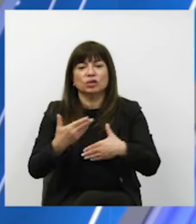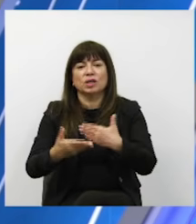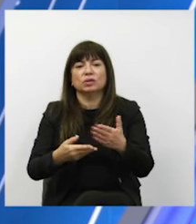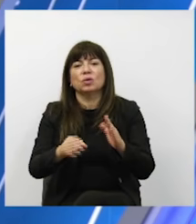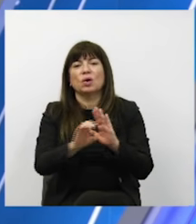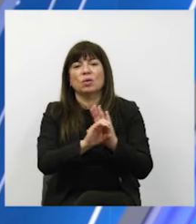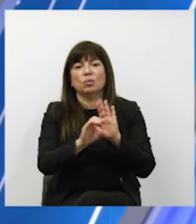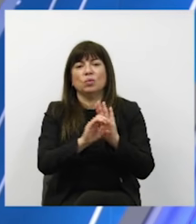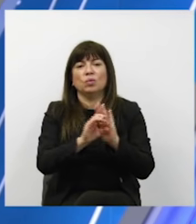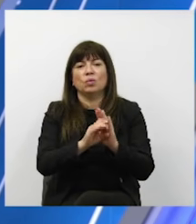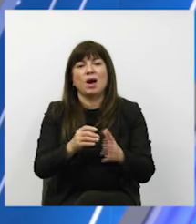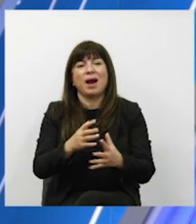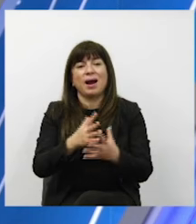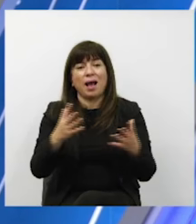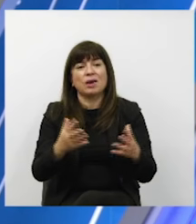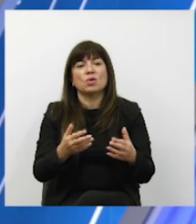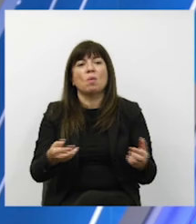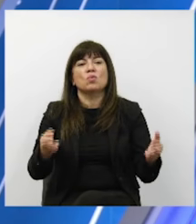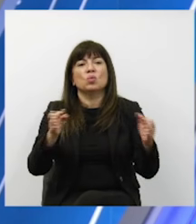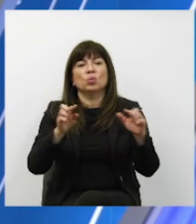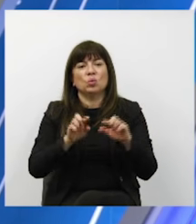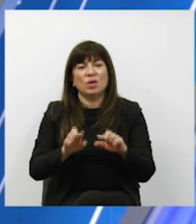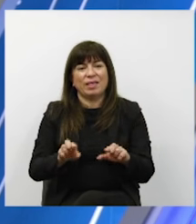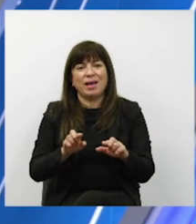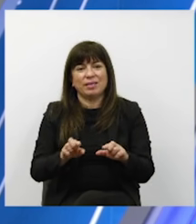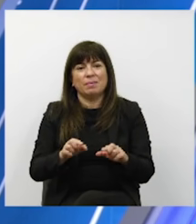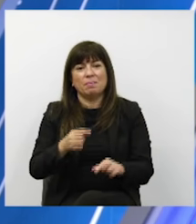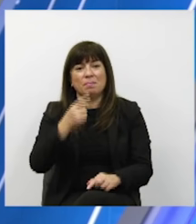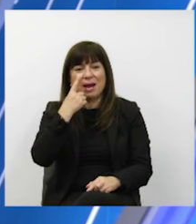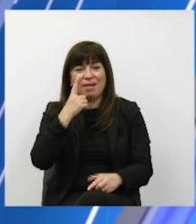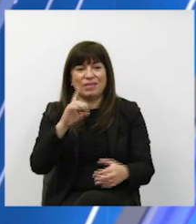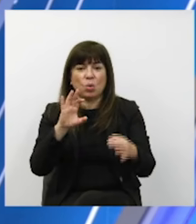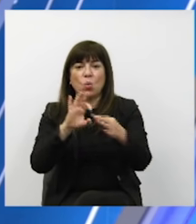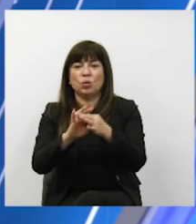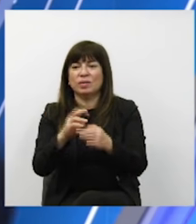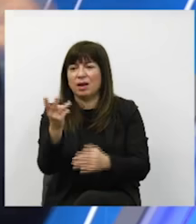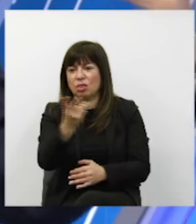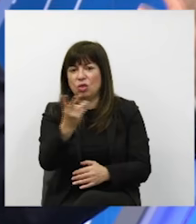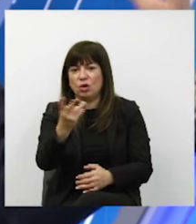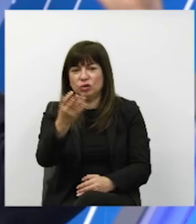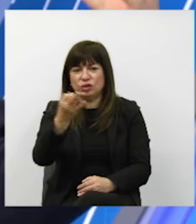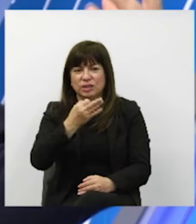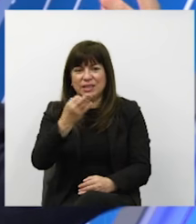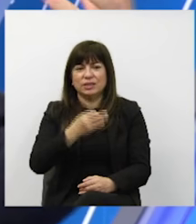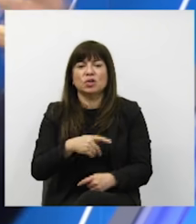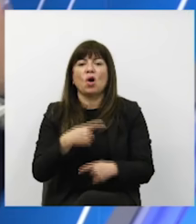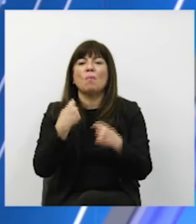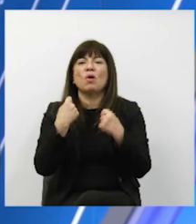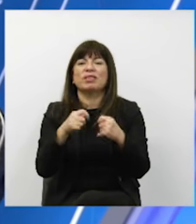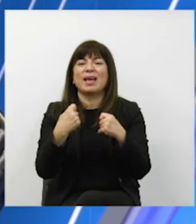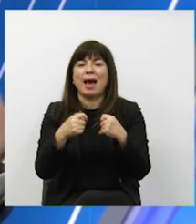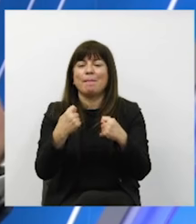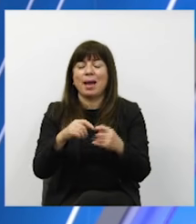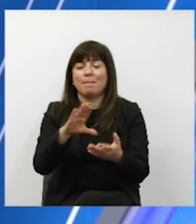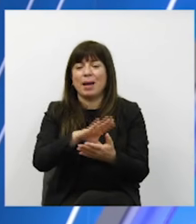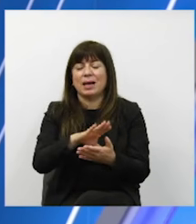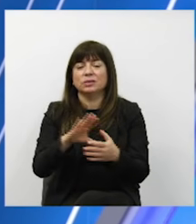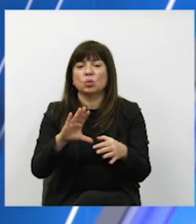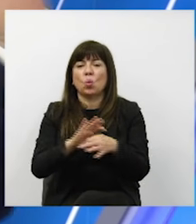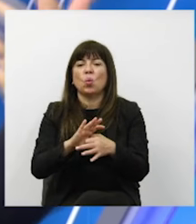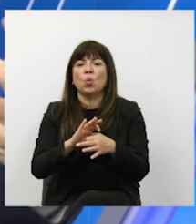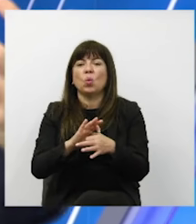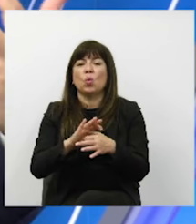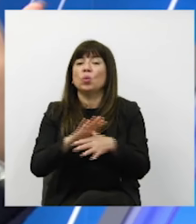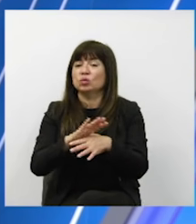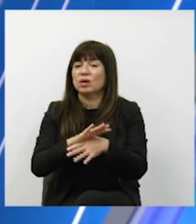ser una gran oportunidad para juntar lo que dice Nicolás y lo que dice Sebastián, de poder tener una especie de terapia país donde nos podamos juntar y definir